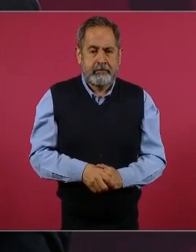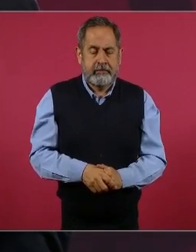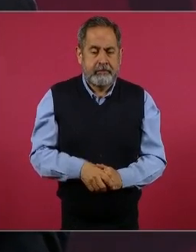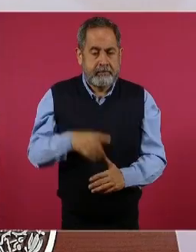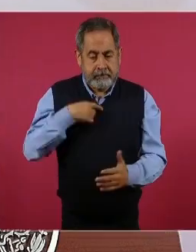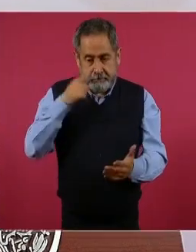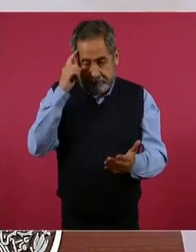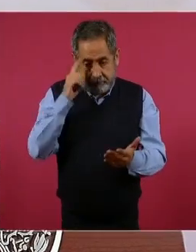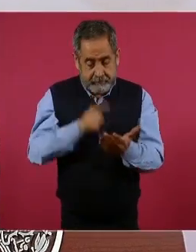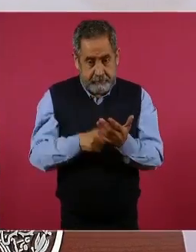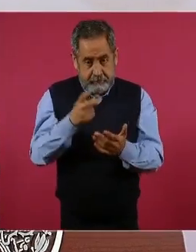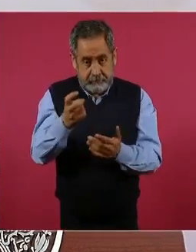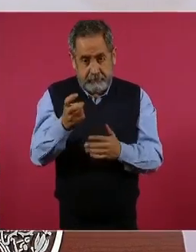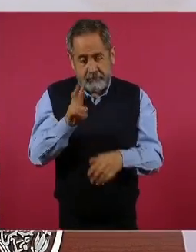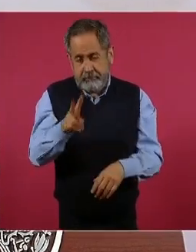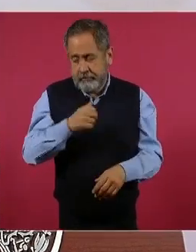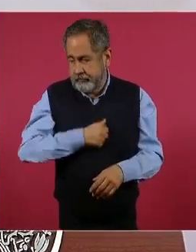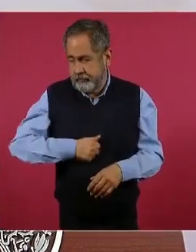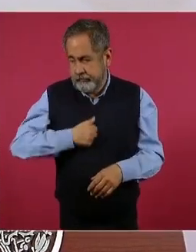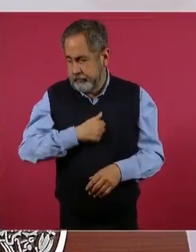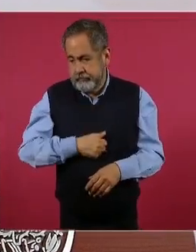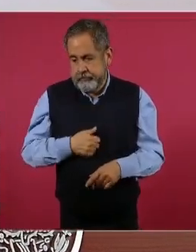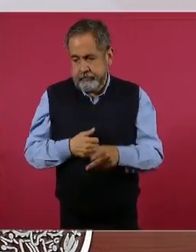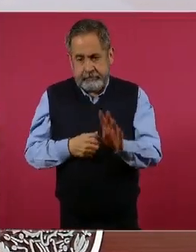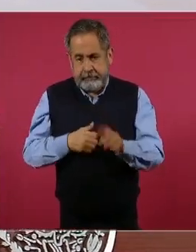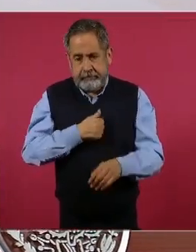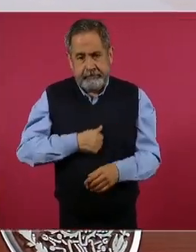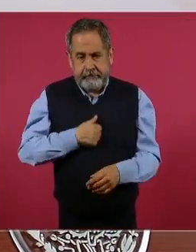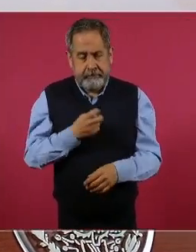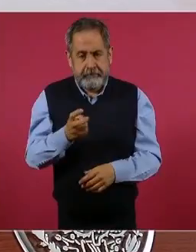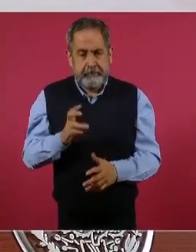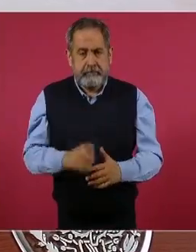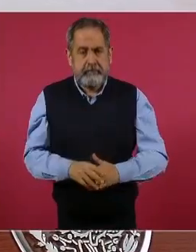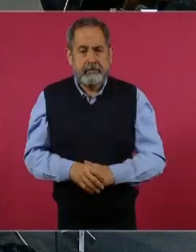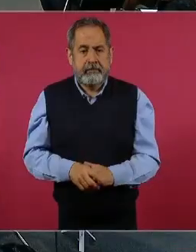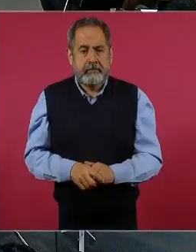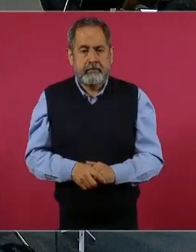con lo sucedido, que es muy lamentable,